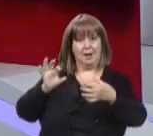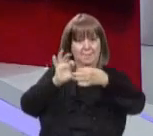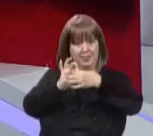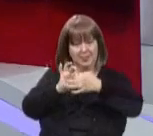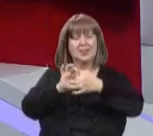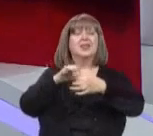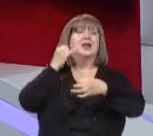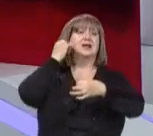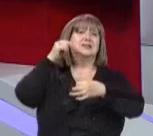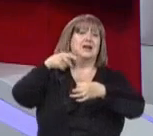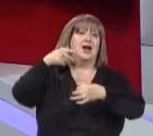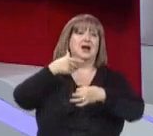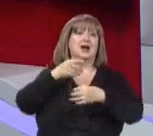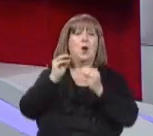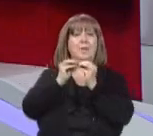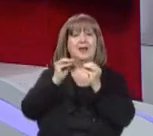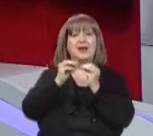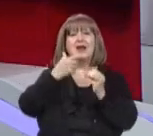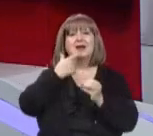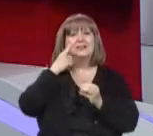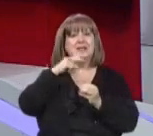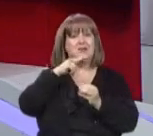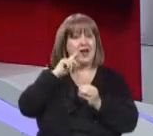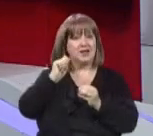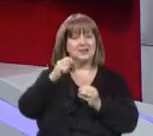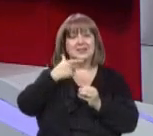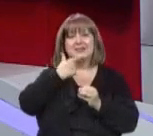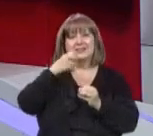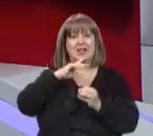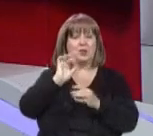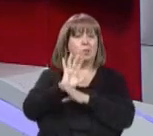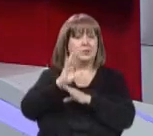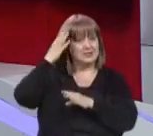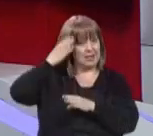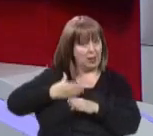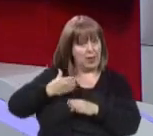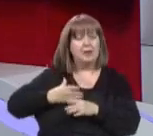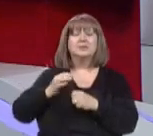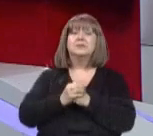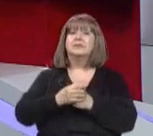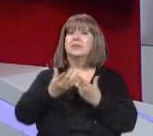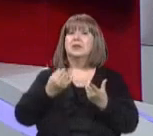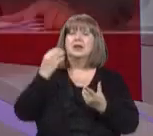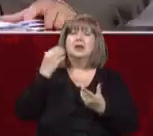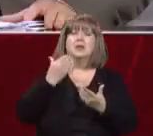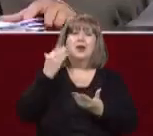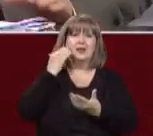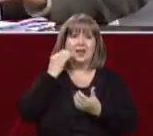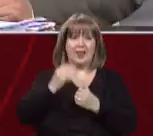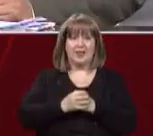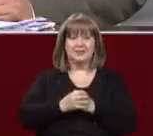otro lado Silvia Santos justamente con el secretario de migraciones Juan Manuel Serrano Silvia te saludamos nuevamente